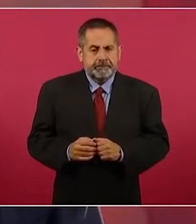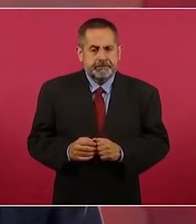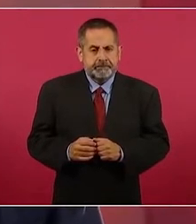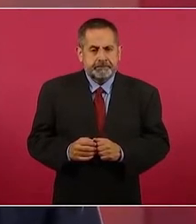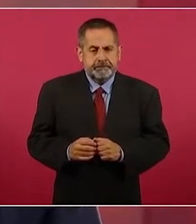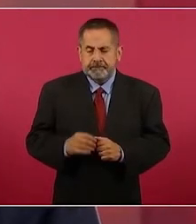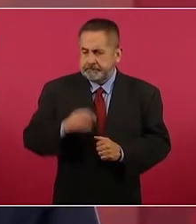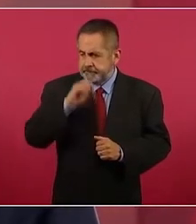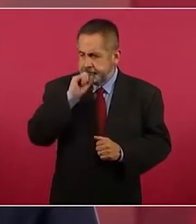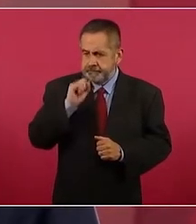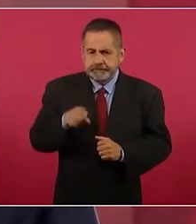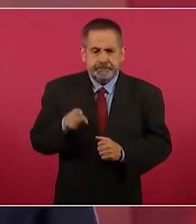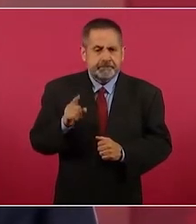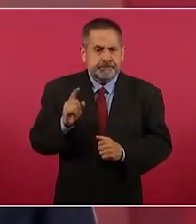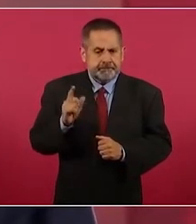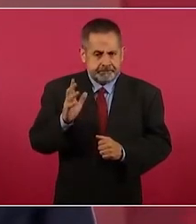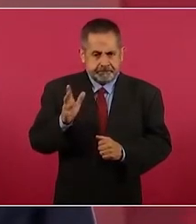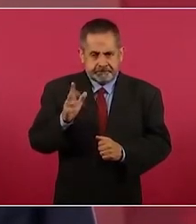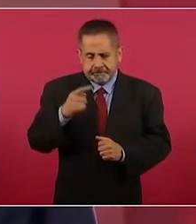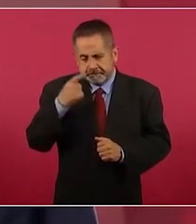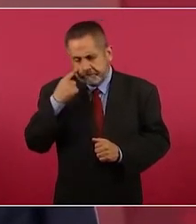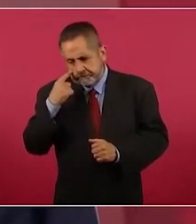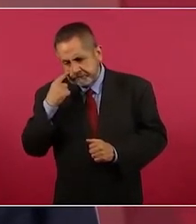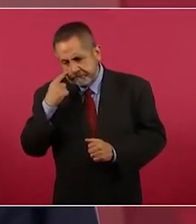ya comprobado